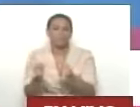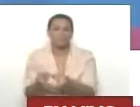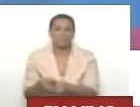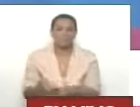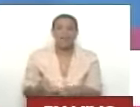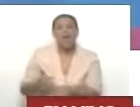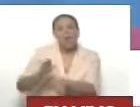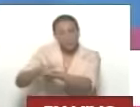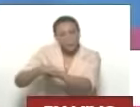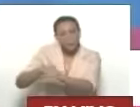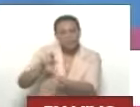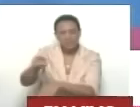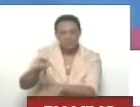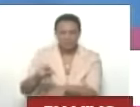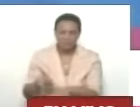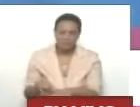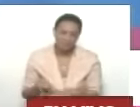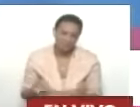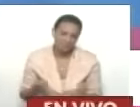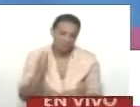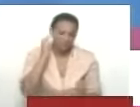yo te digo algo, Boris.